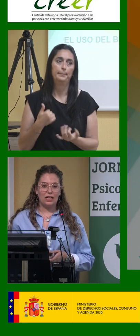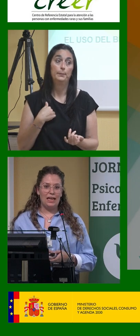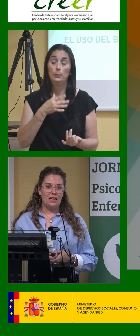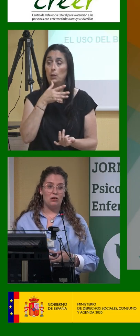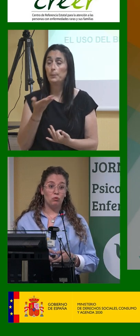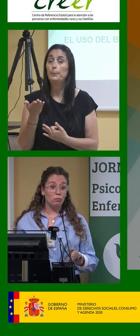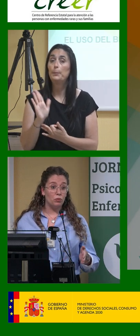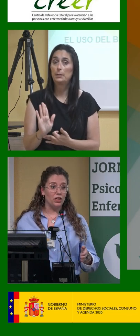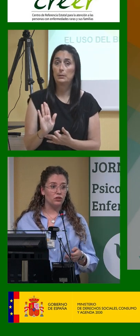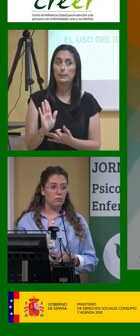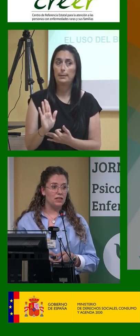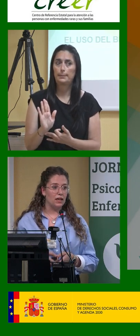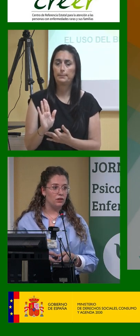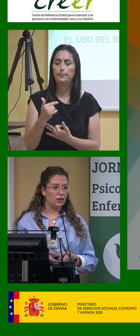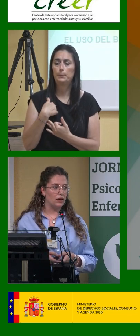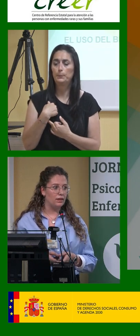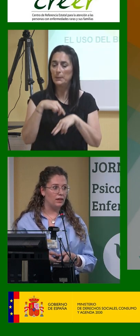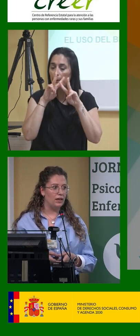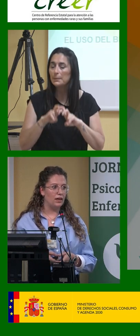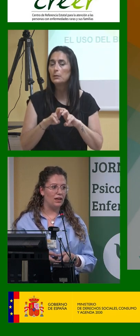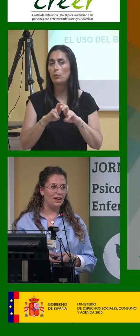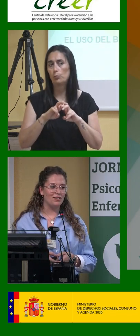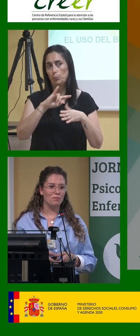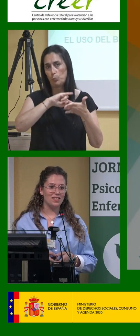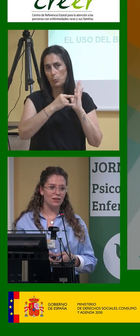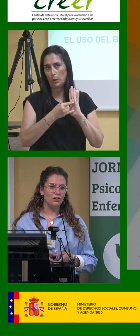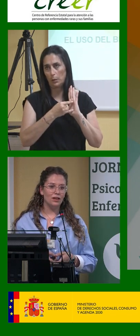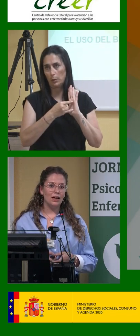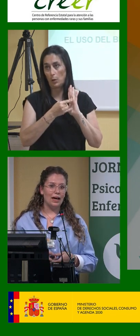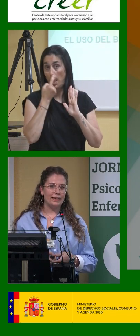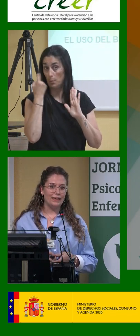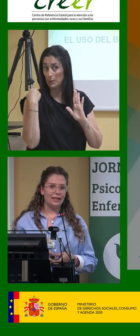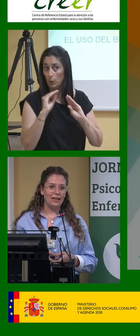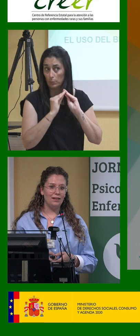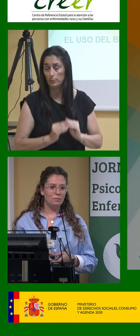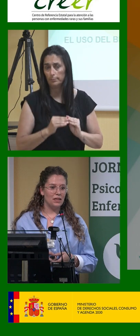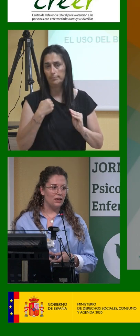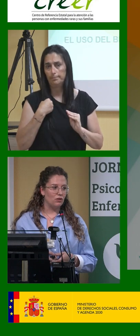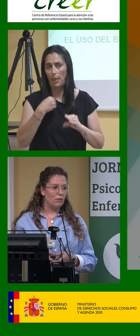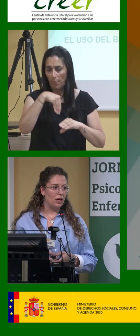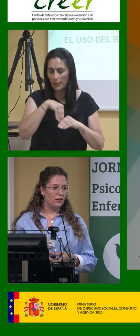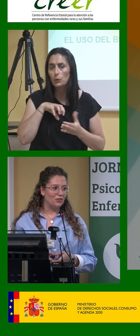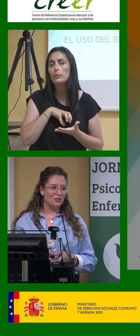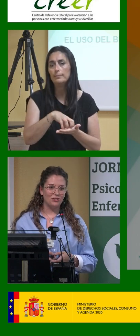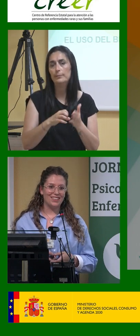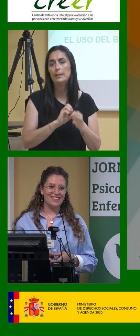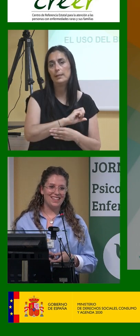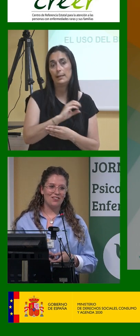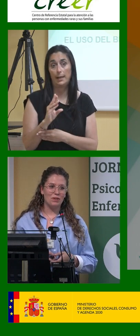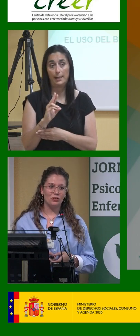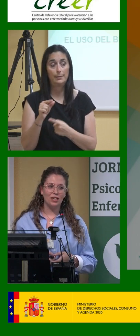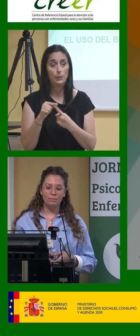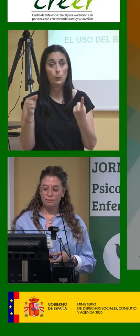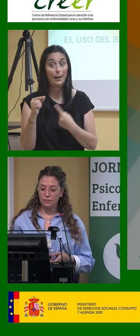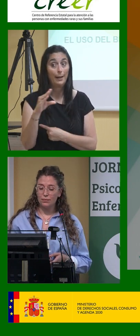presentar un proyecto de investigación que realicé el año pasado aquí en el CREER, en colaboración con Cristina y